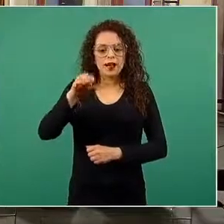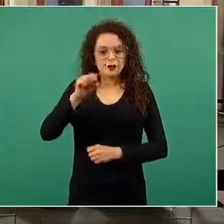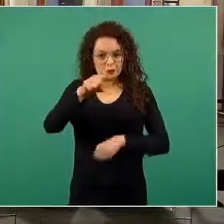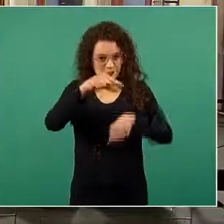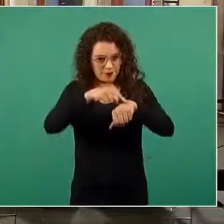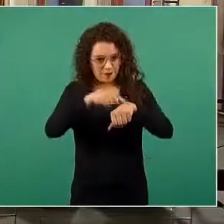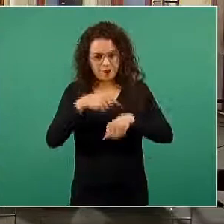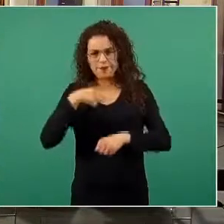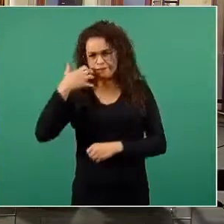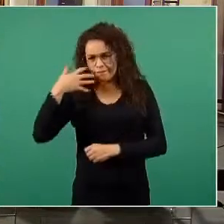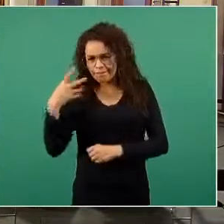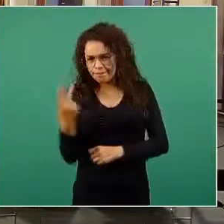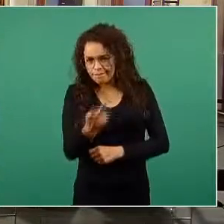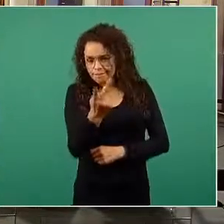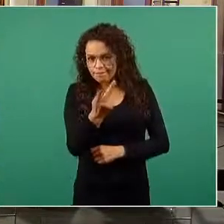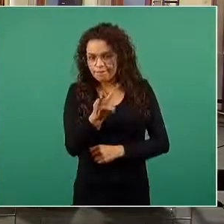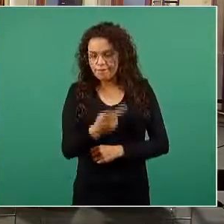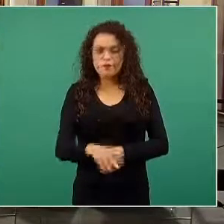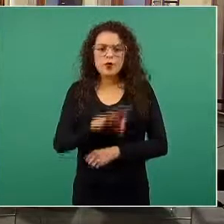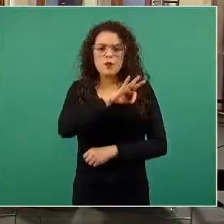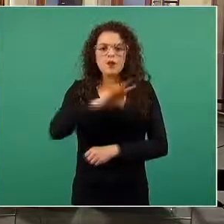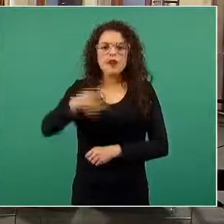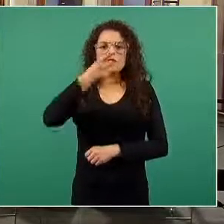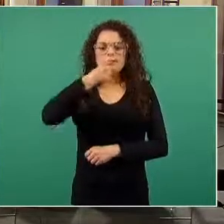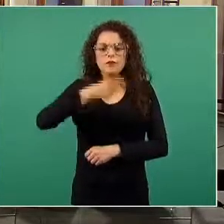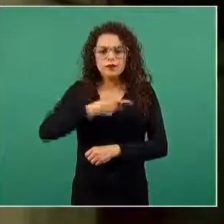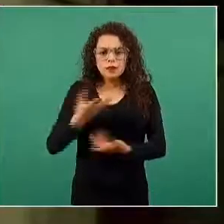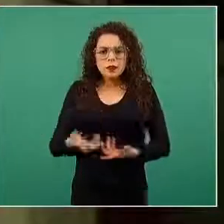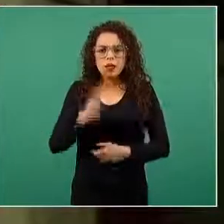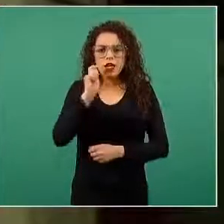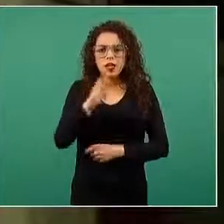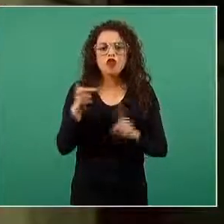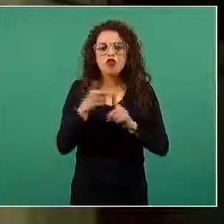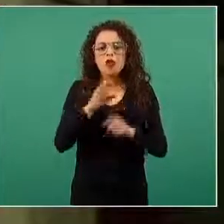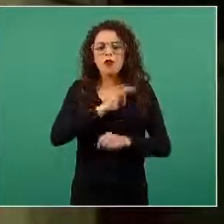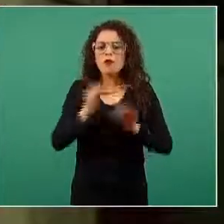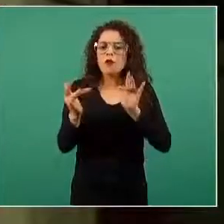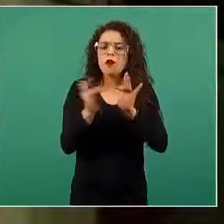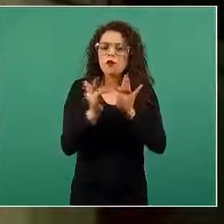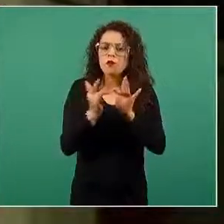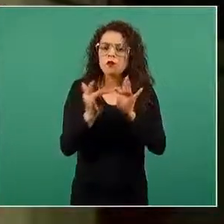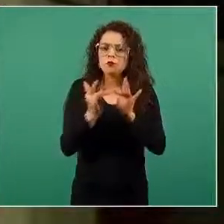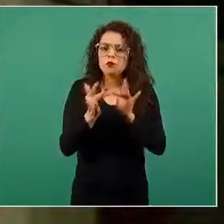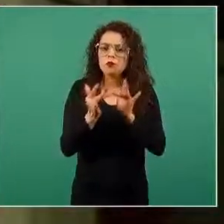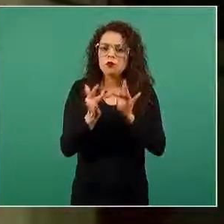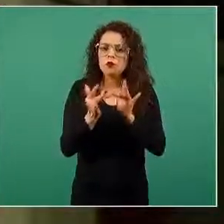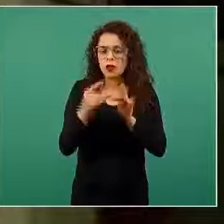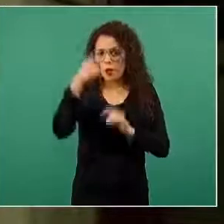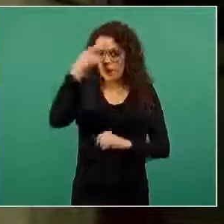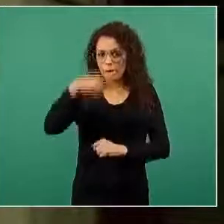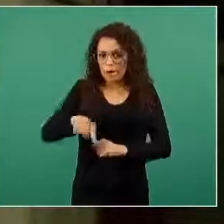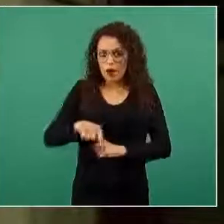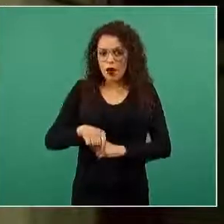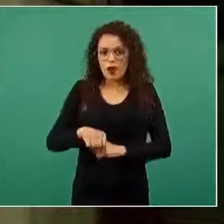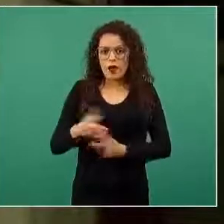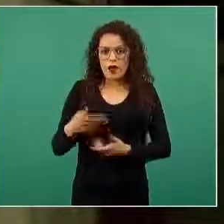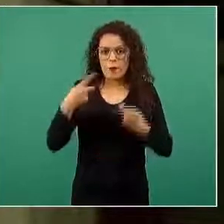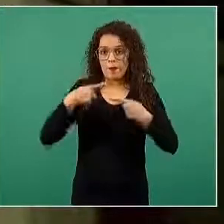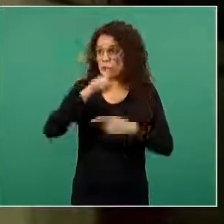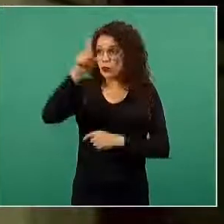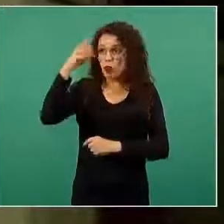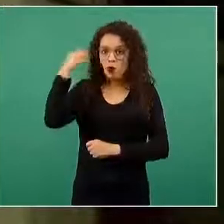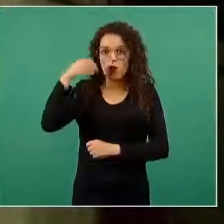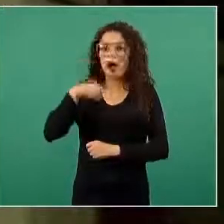pregunta. Si nos pudiera decir los enlaces o los medios de comunicación para poder informarle a la gente de